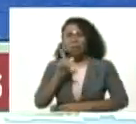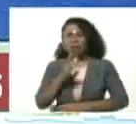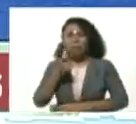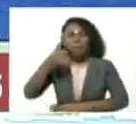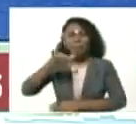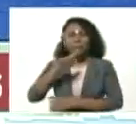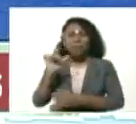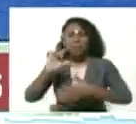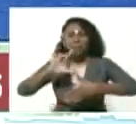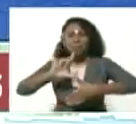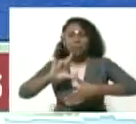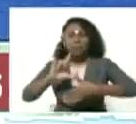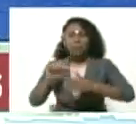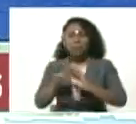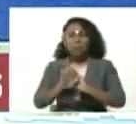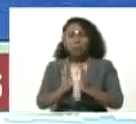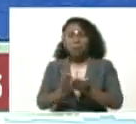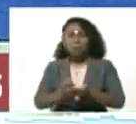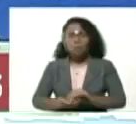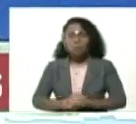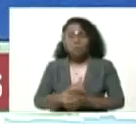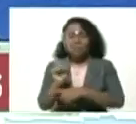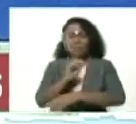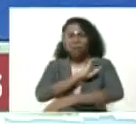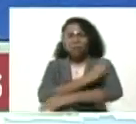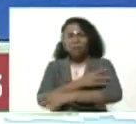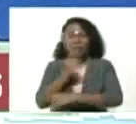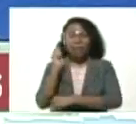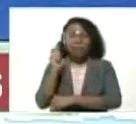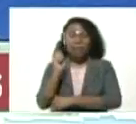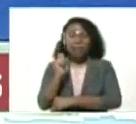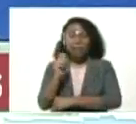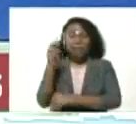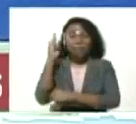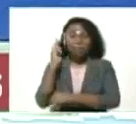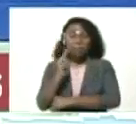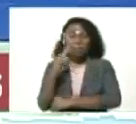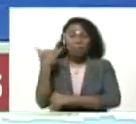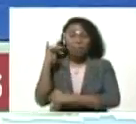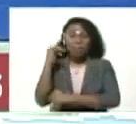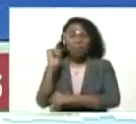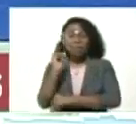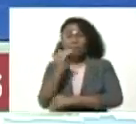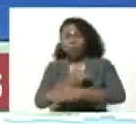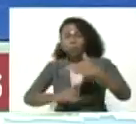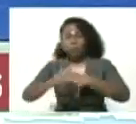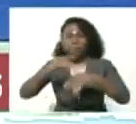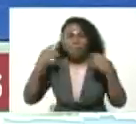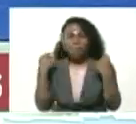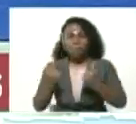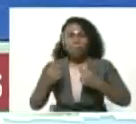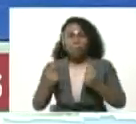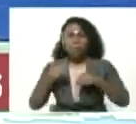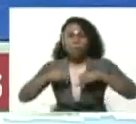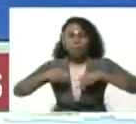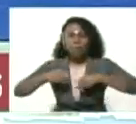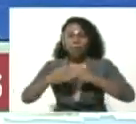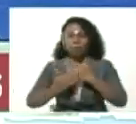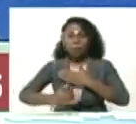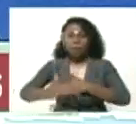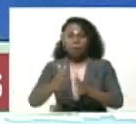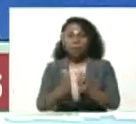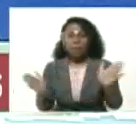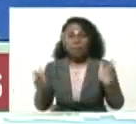Latina, el Caribe y en el mundo. Esa Fuerza de Tarea Simón Bolívar está súper activada ahorita, a lo largo y ancho del